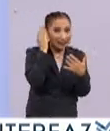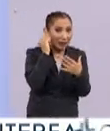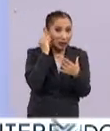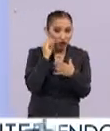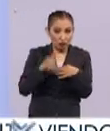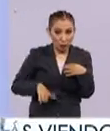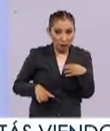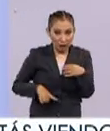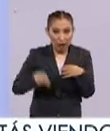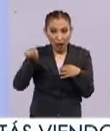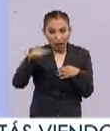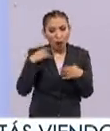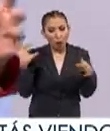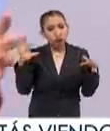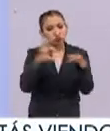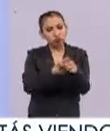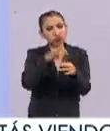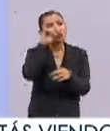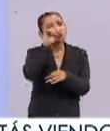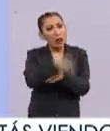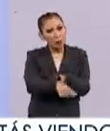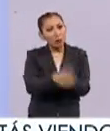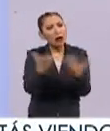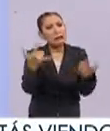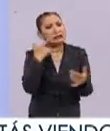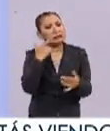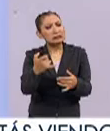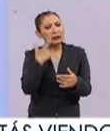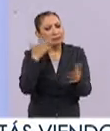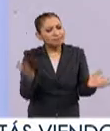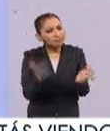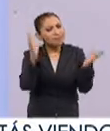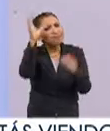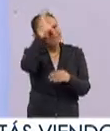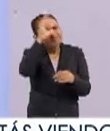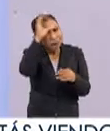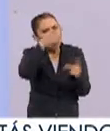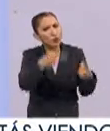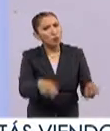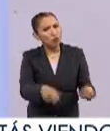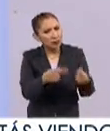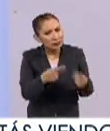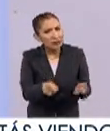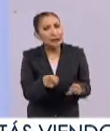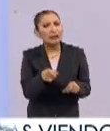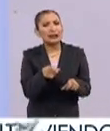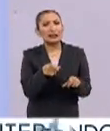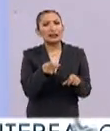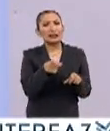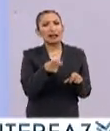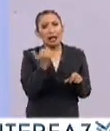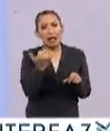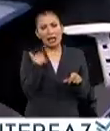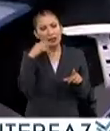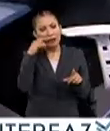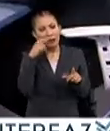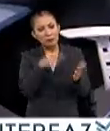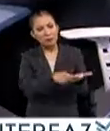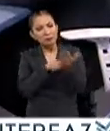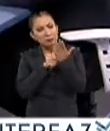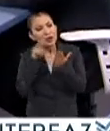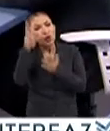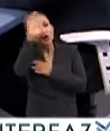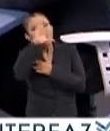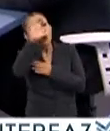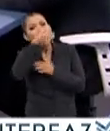públicas que hacen parte de este esfuerzo cultural, musical y de visibilización de